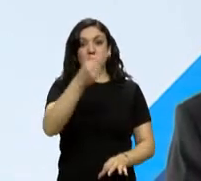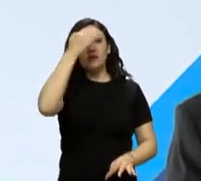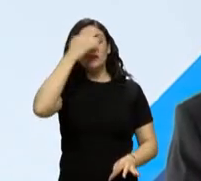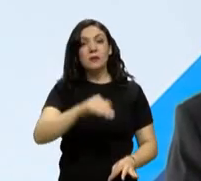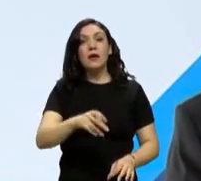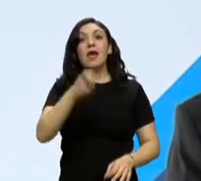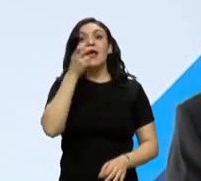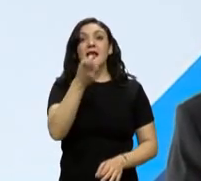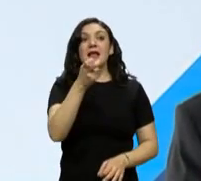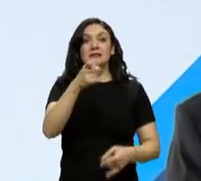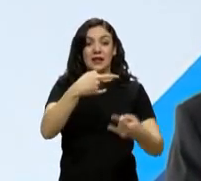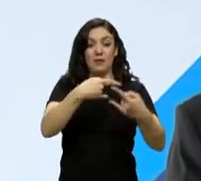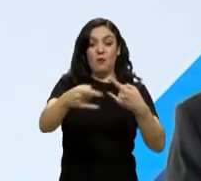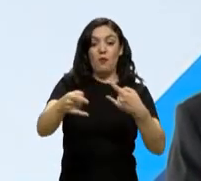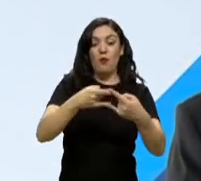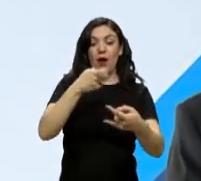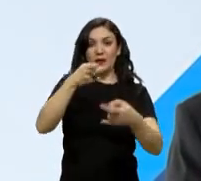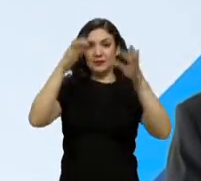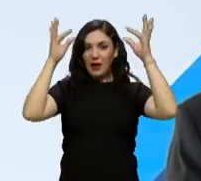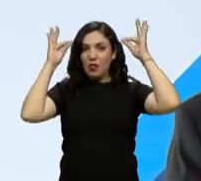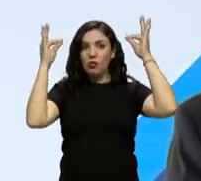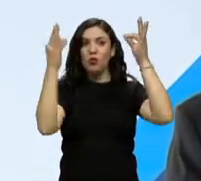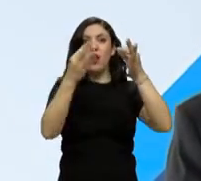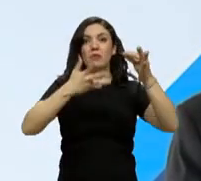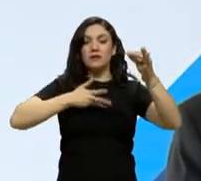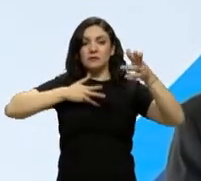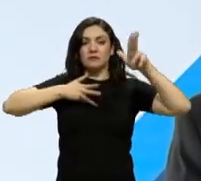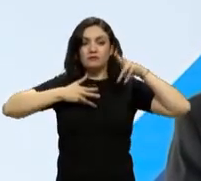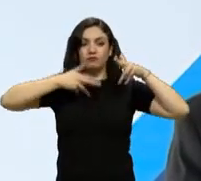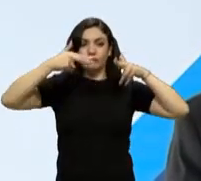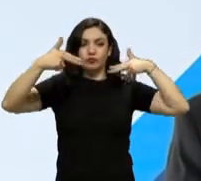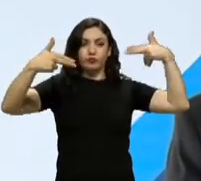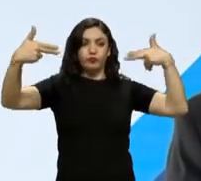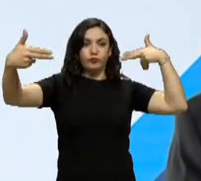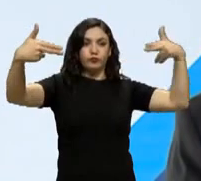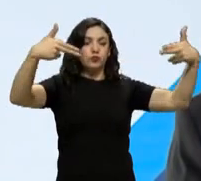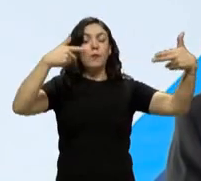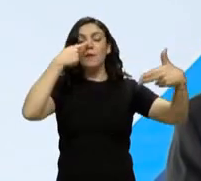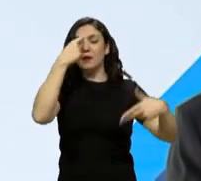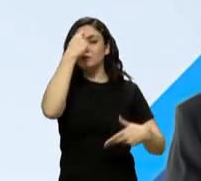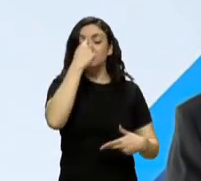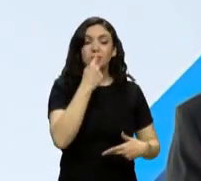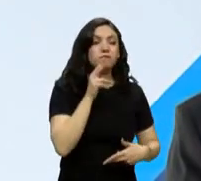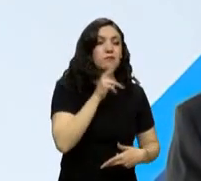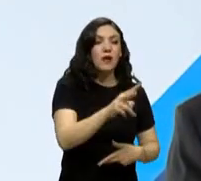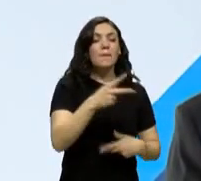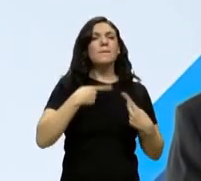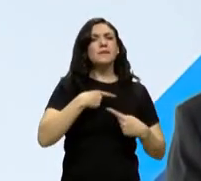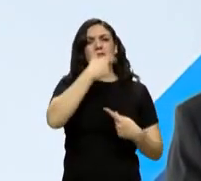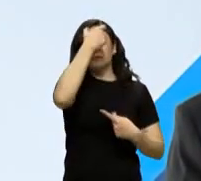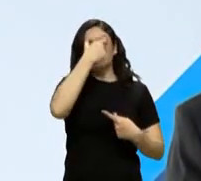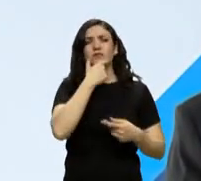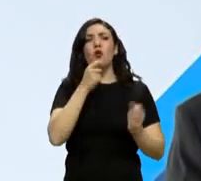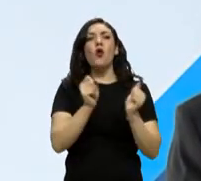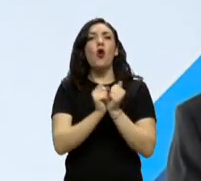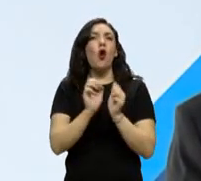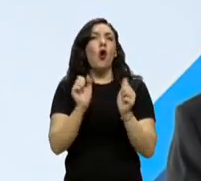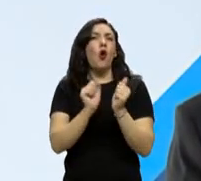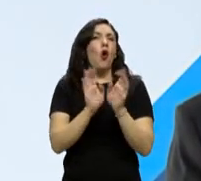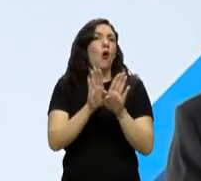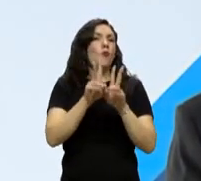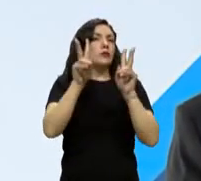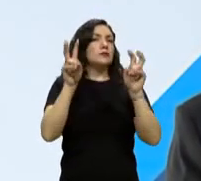estas puertas estas aduanas tendrán cámaras que permitirán identificar rostros de personas como probables